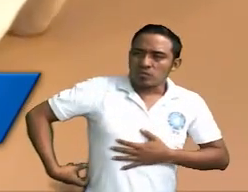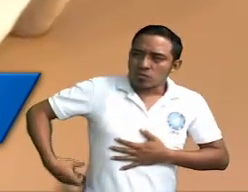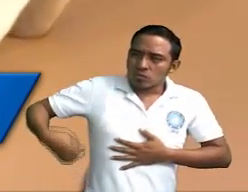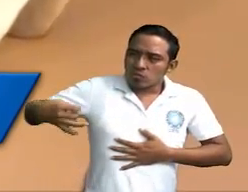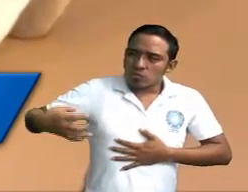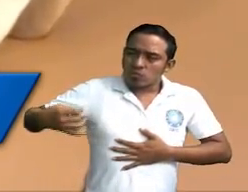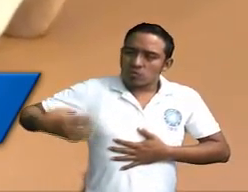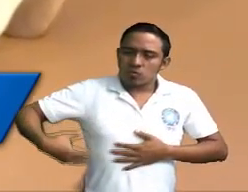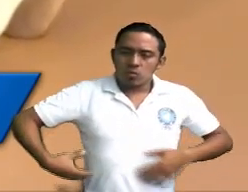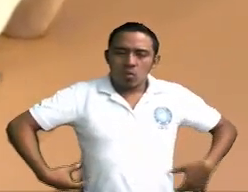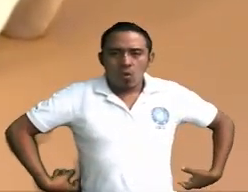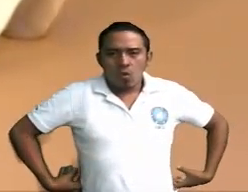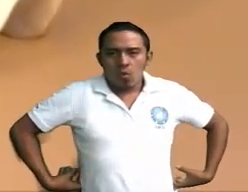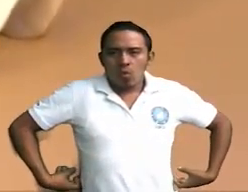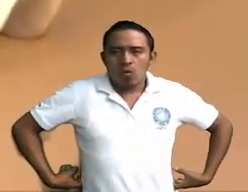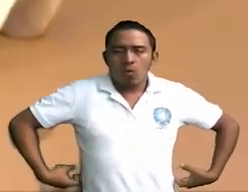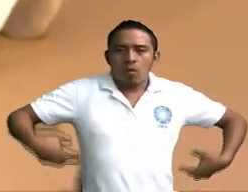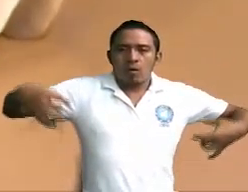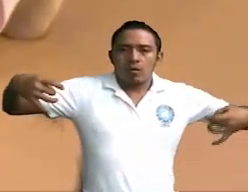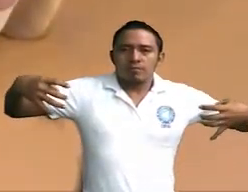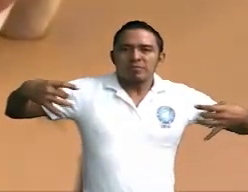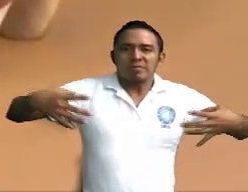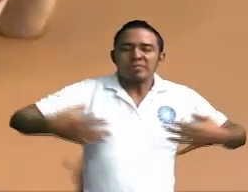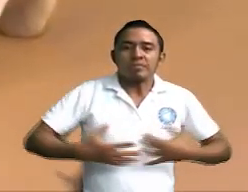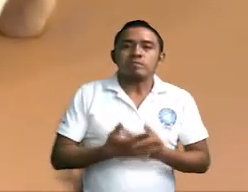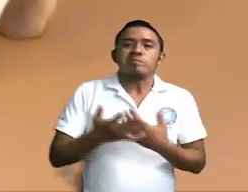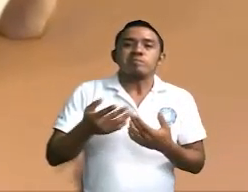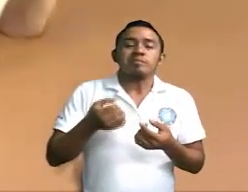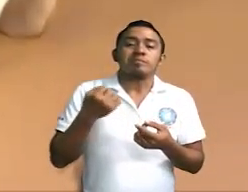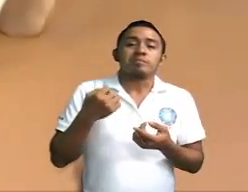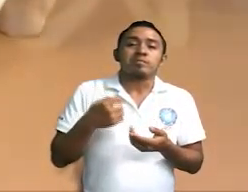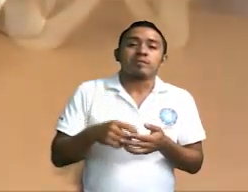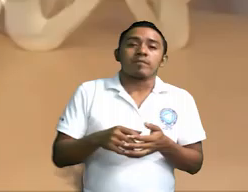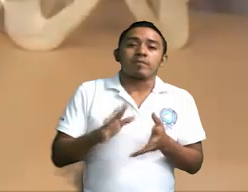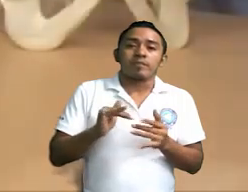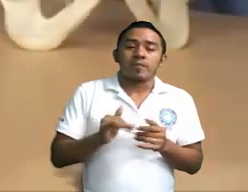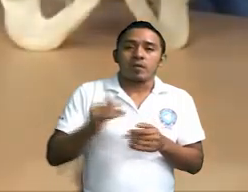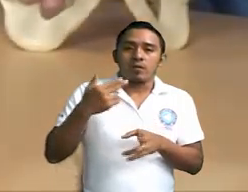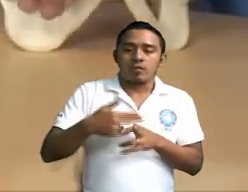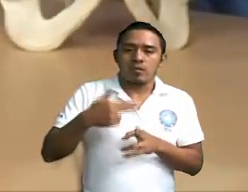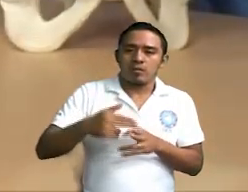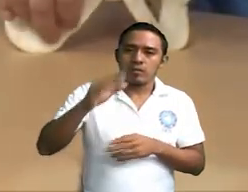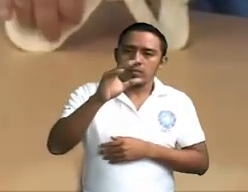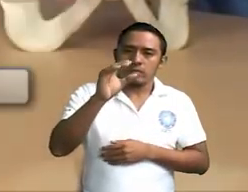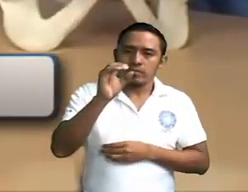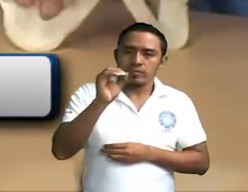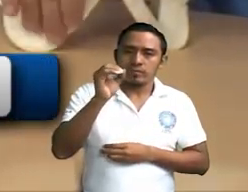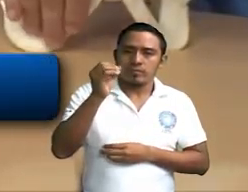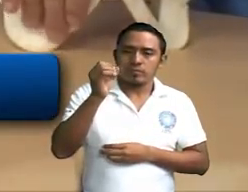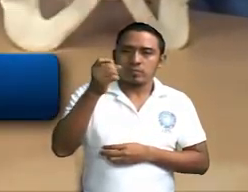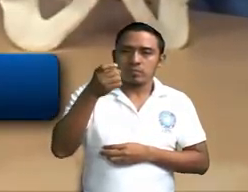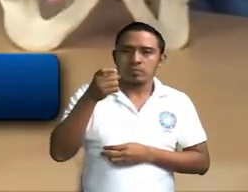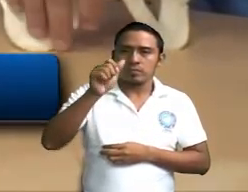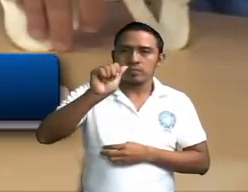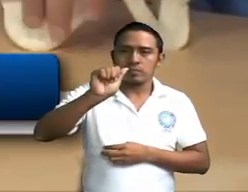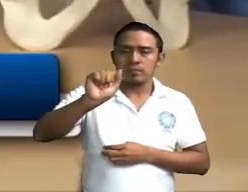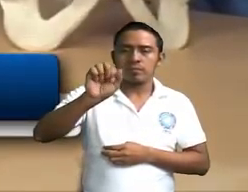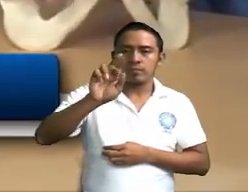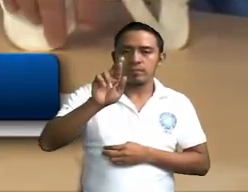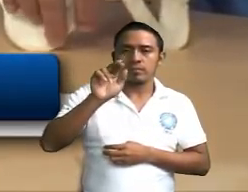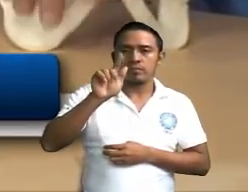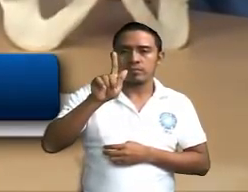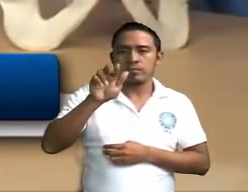que más tenemos comúnmente son lo que el desgaste de la articulación, conocido como coxartrosis, que esto generalmente va ligado a lo